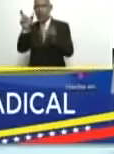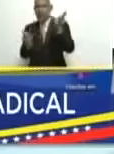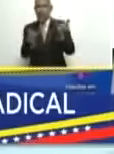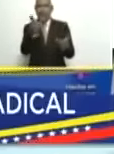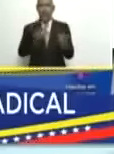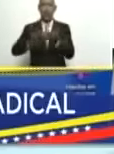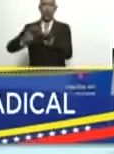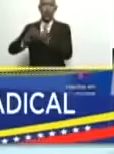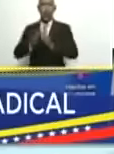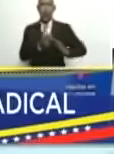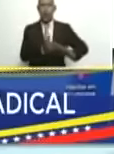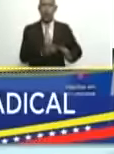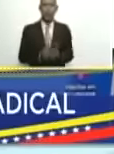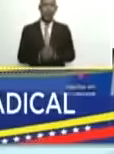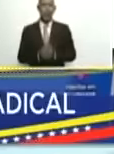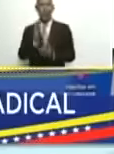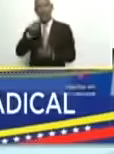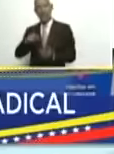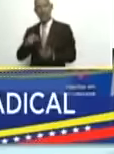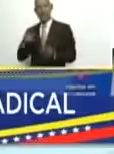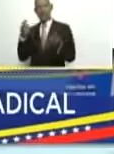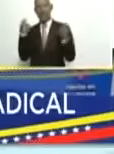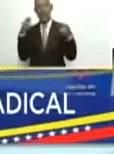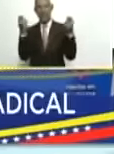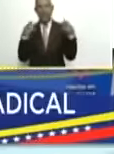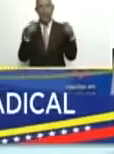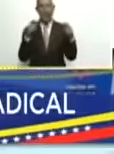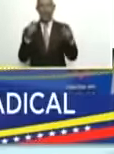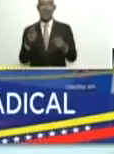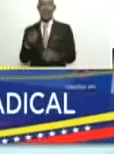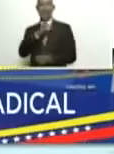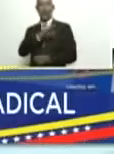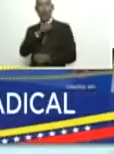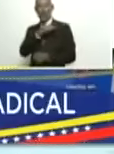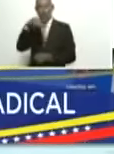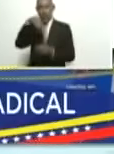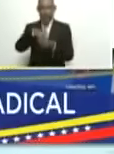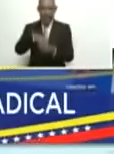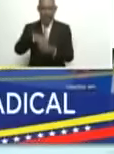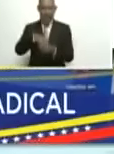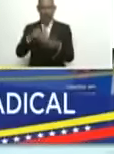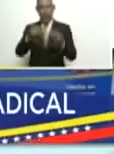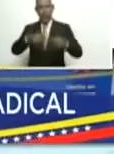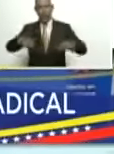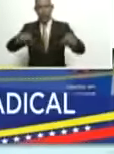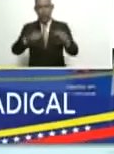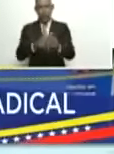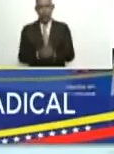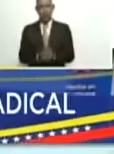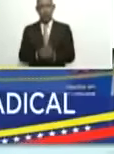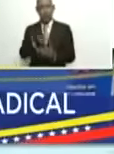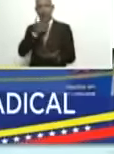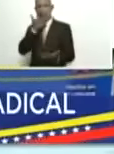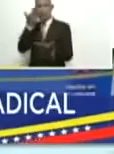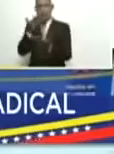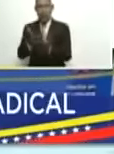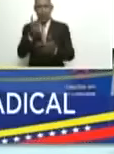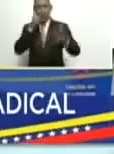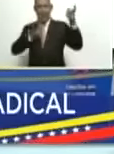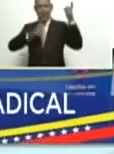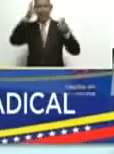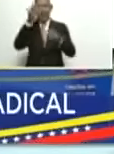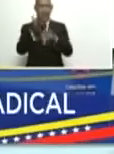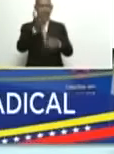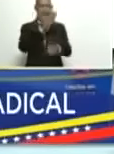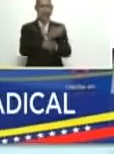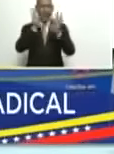va a ser el sujeto que practique el socialismo en el territorio, que es la apuesta del comandante Chávez y es la gran crítica